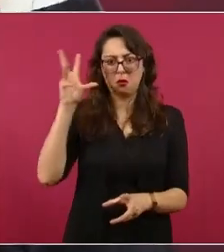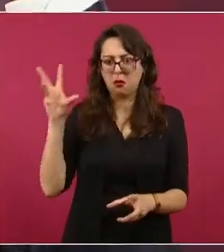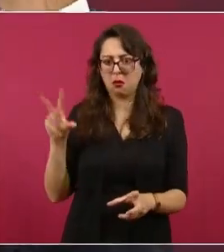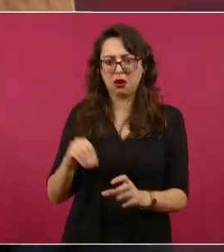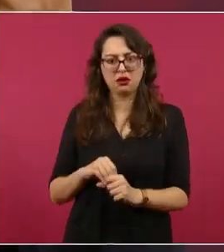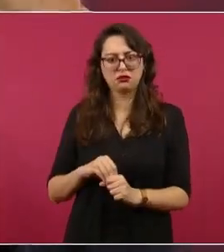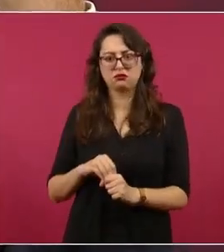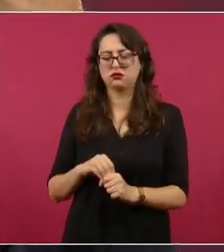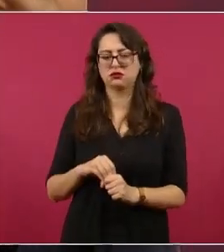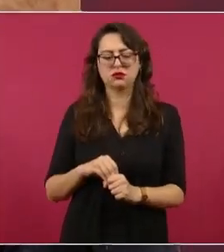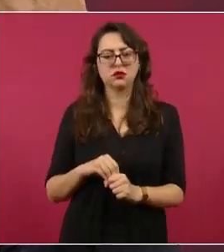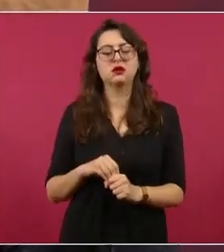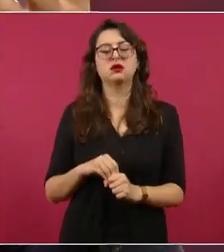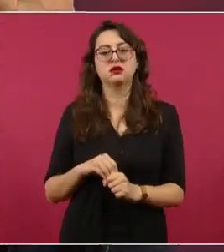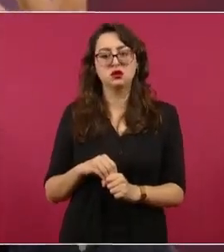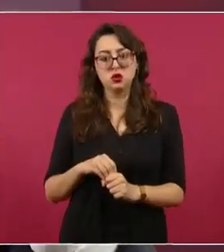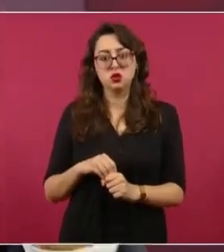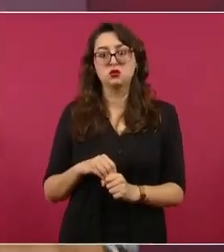con la fuerza